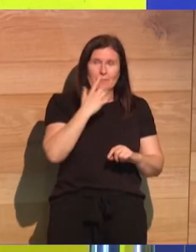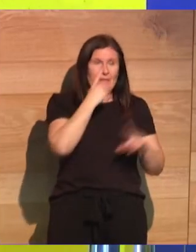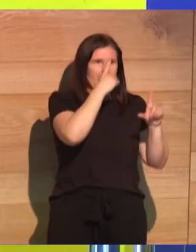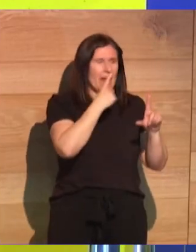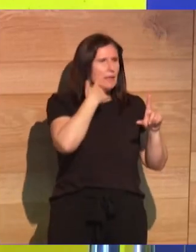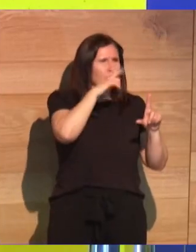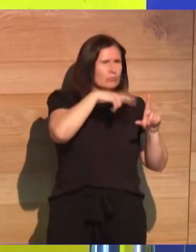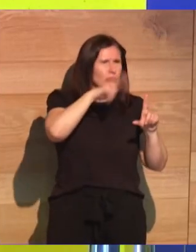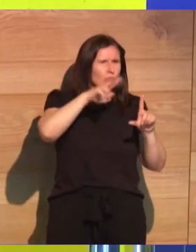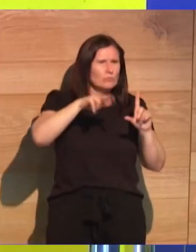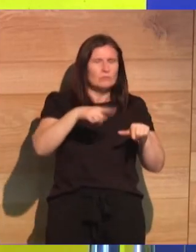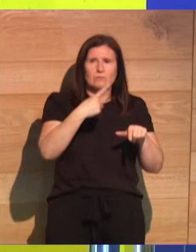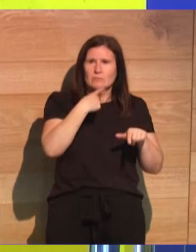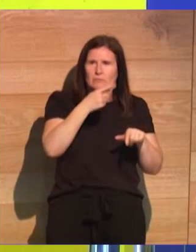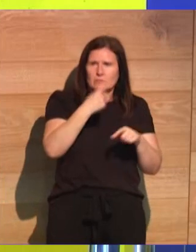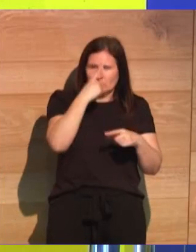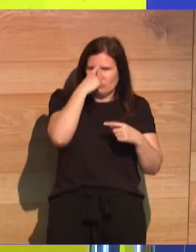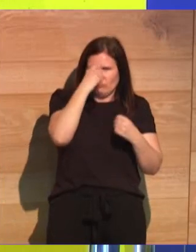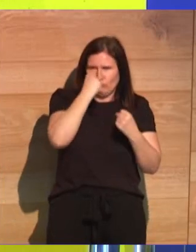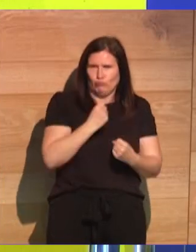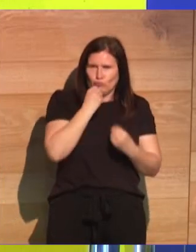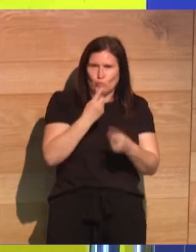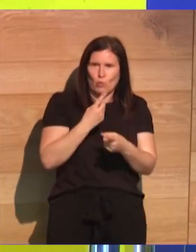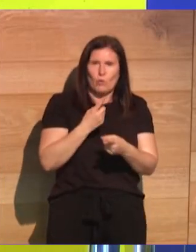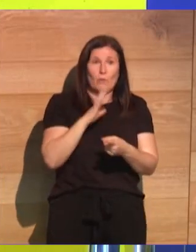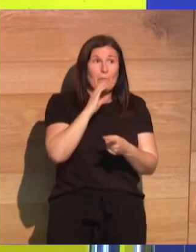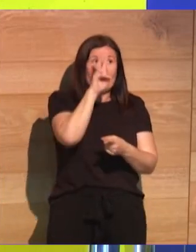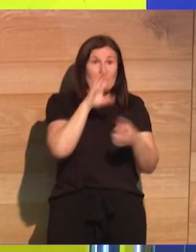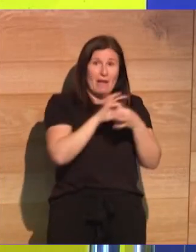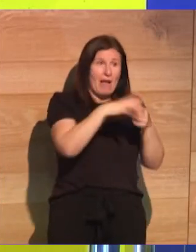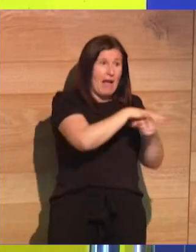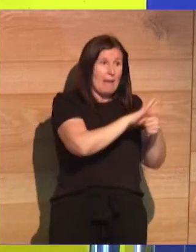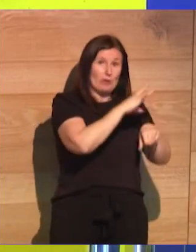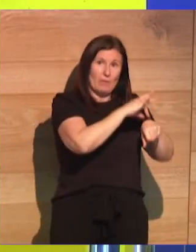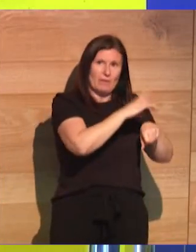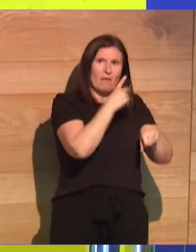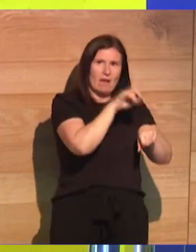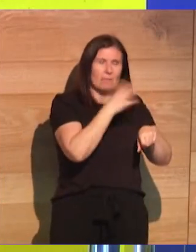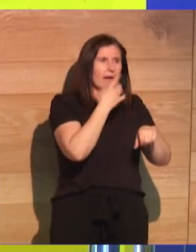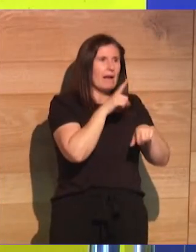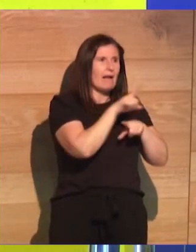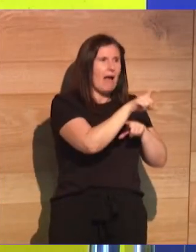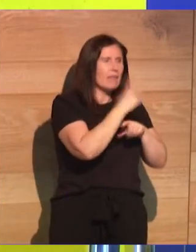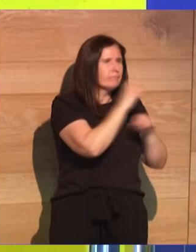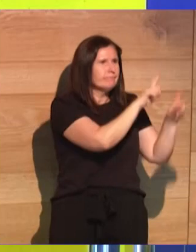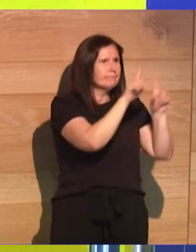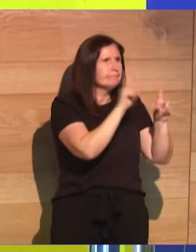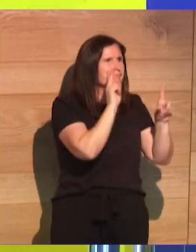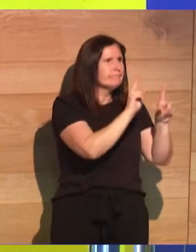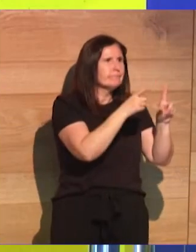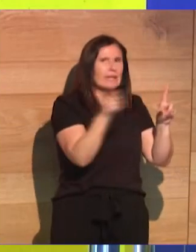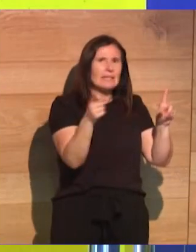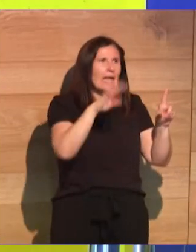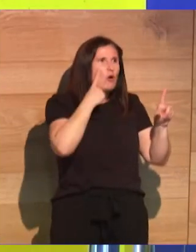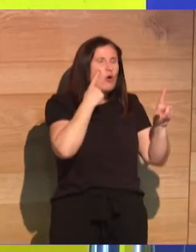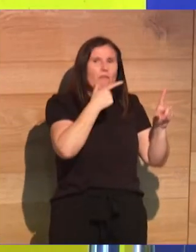imágenes. ¿Y esto para qué se puede utilizar? Por ejemplo, en medicina, para identificar cáncer de una manera mucho más prematura. Por tanto,